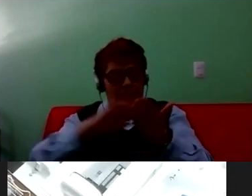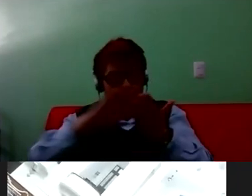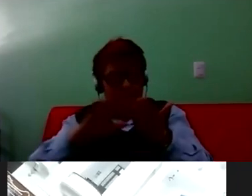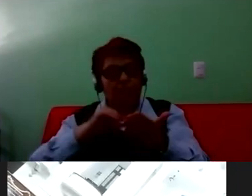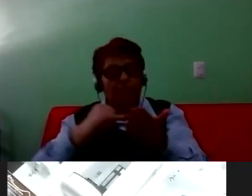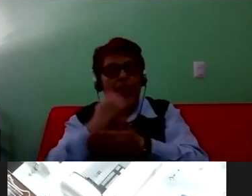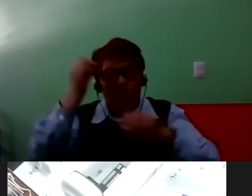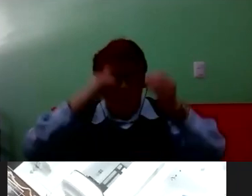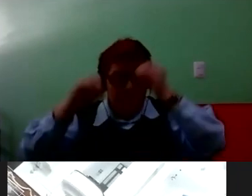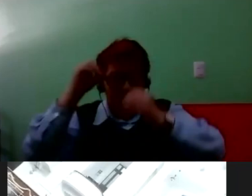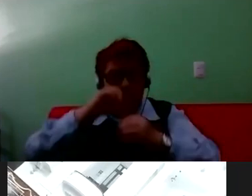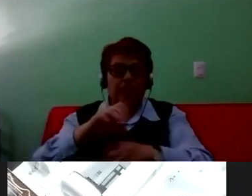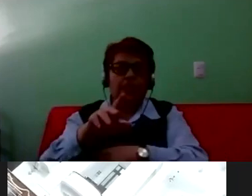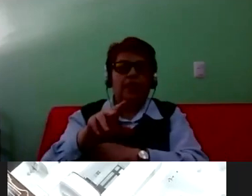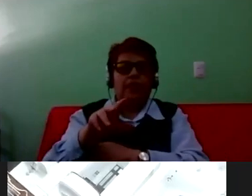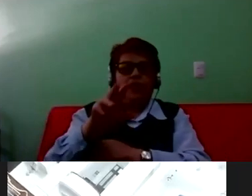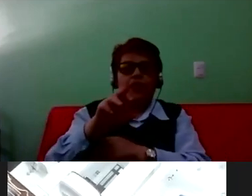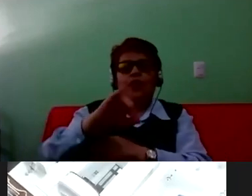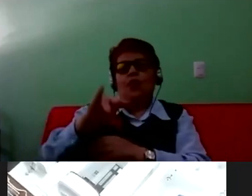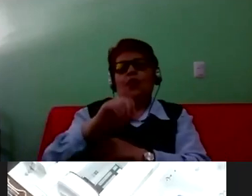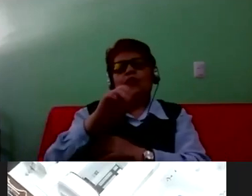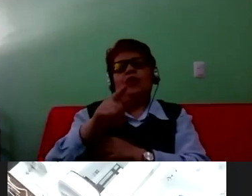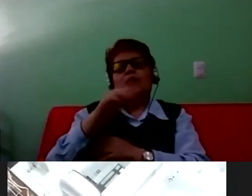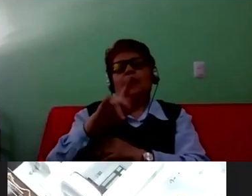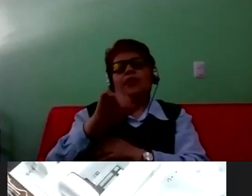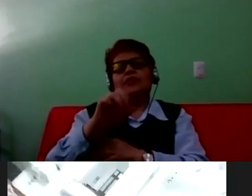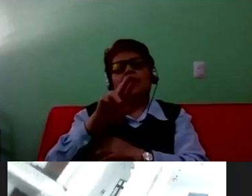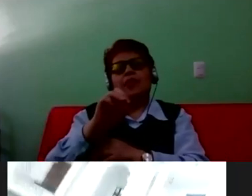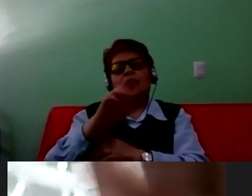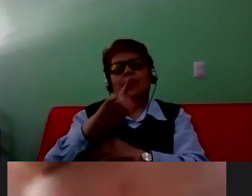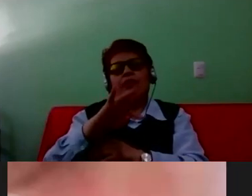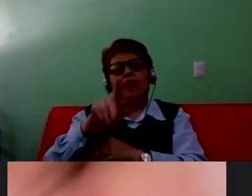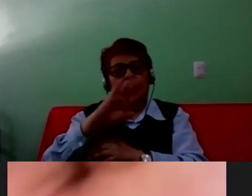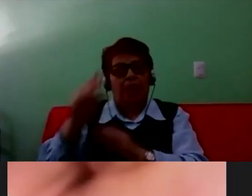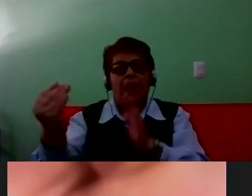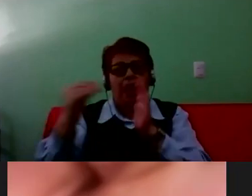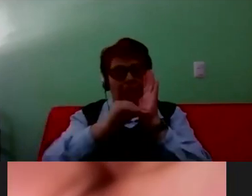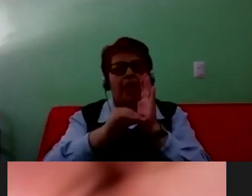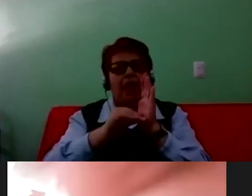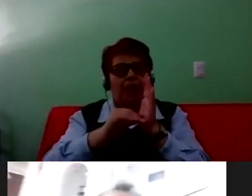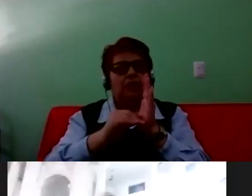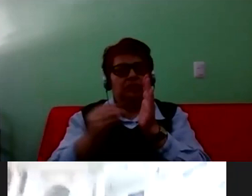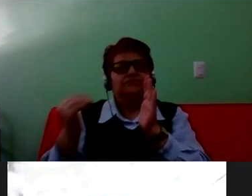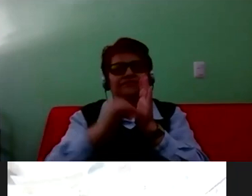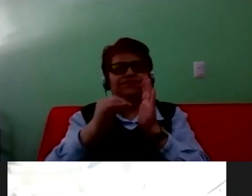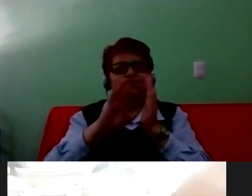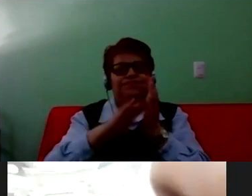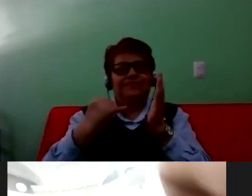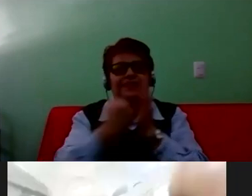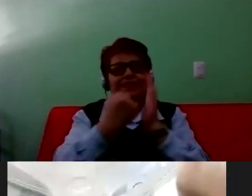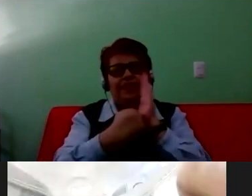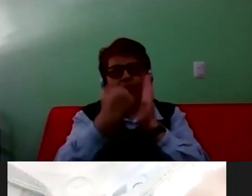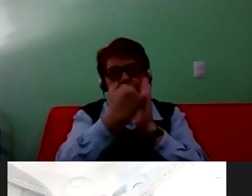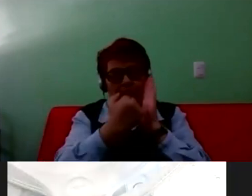de parte de la oficina del diputado José Luis Rodríguez, mismas que se atendieron e incorporaron al dictamen. Por otro lado, señalar